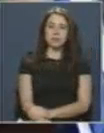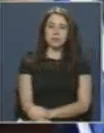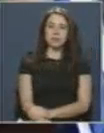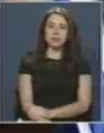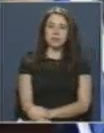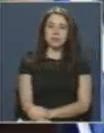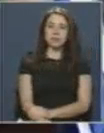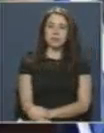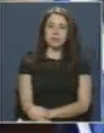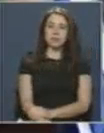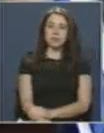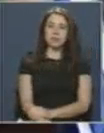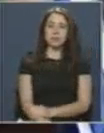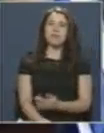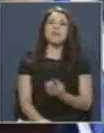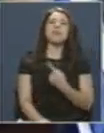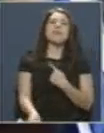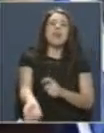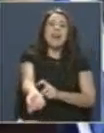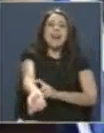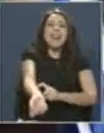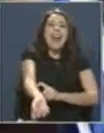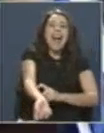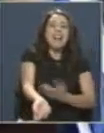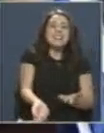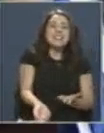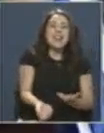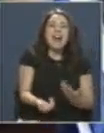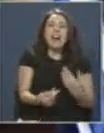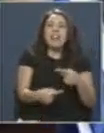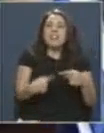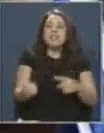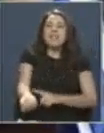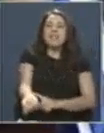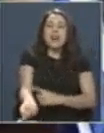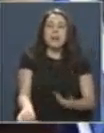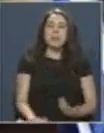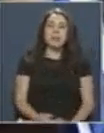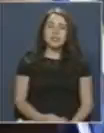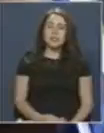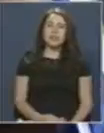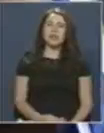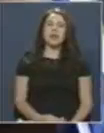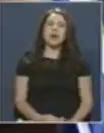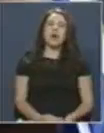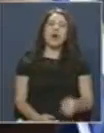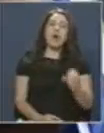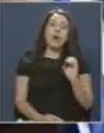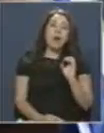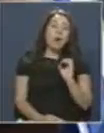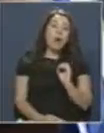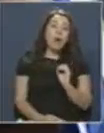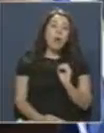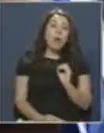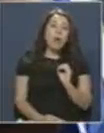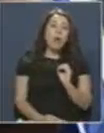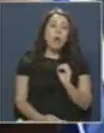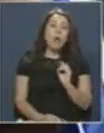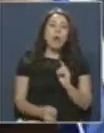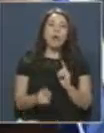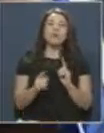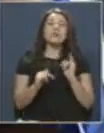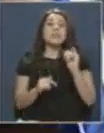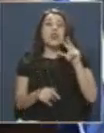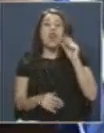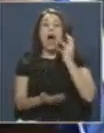el origen étnico o racial de las personas, o ya dije, por aquellos símbolos de